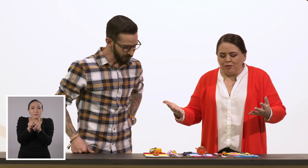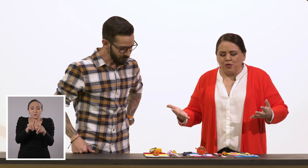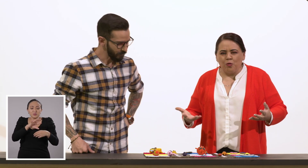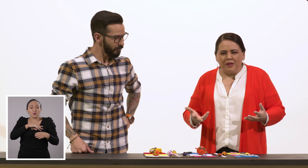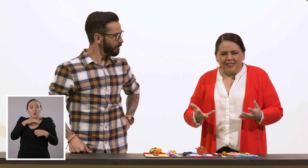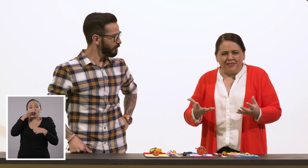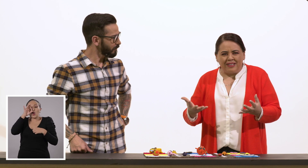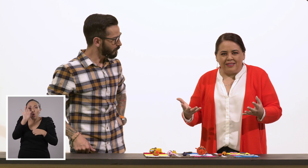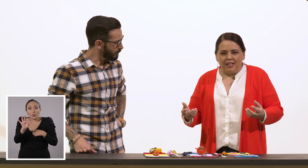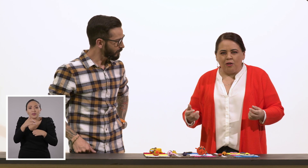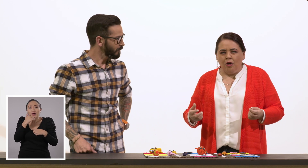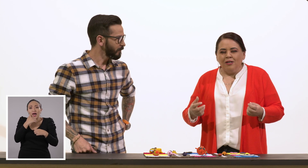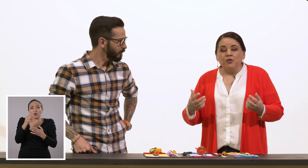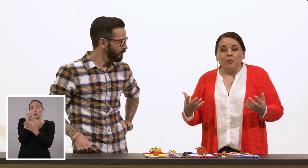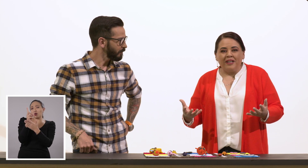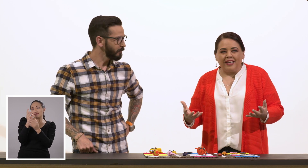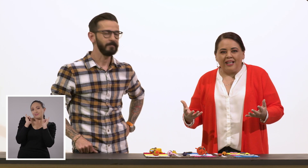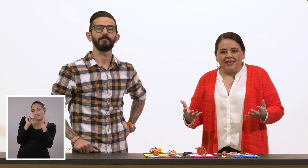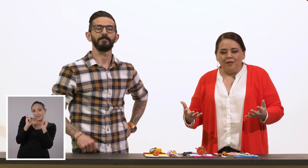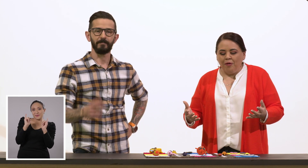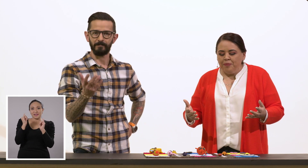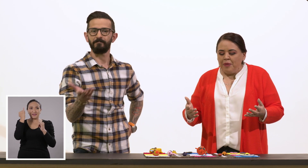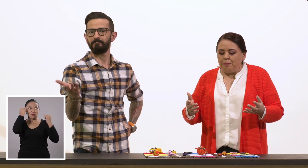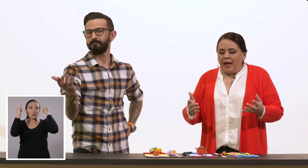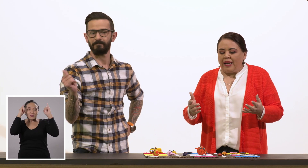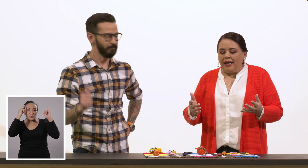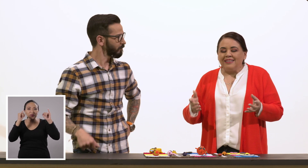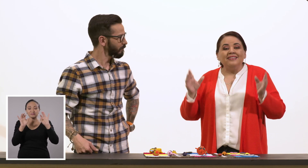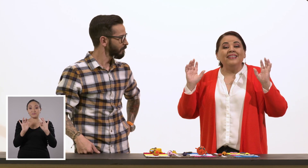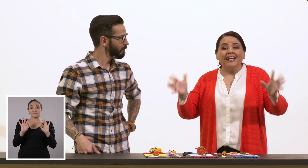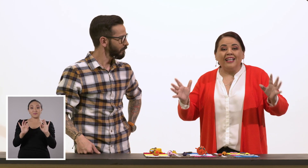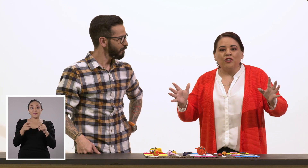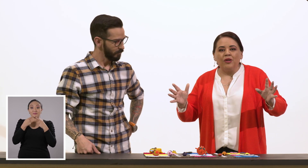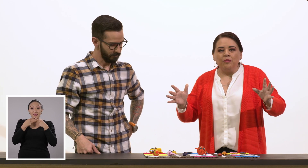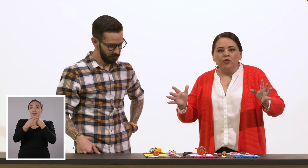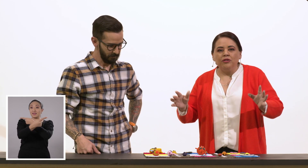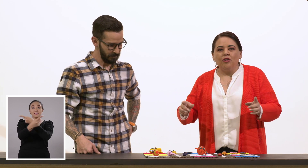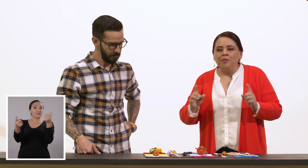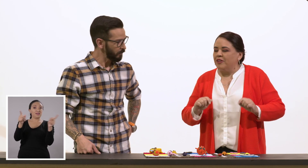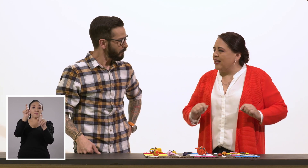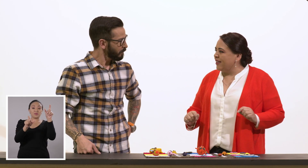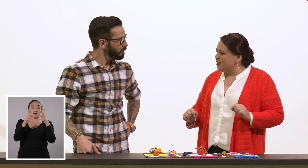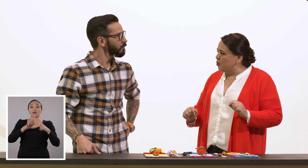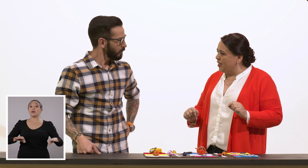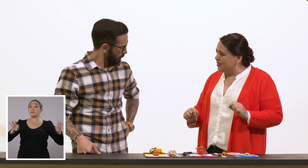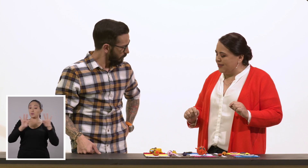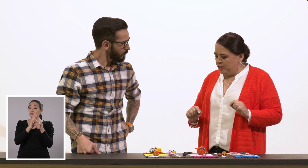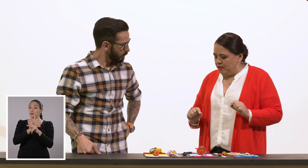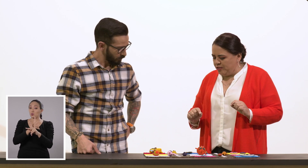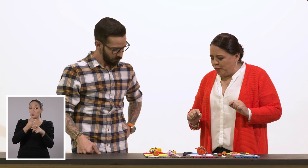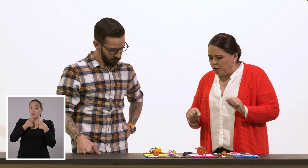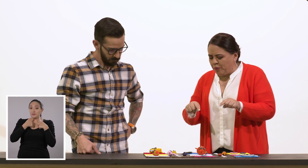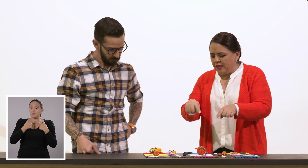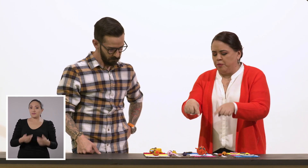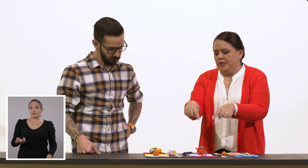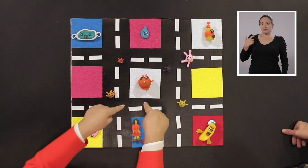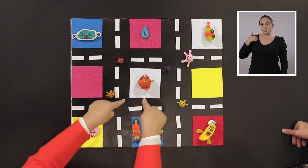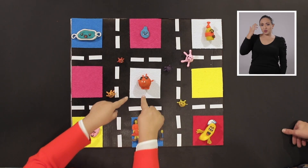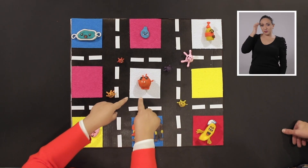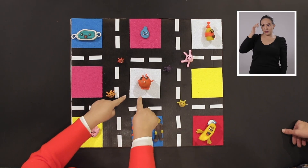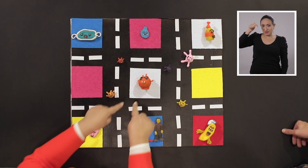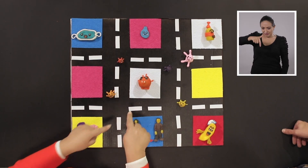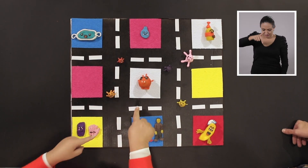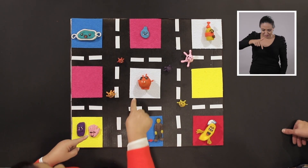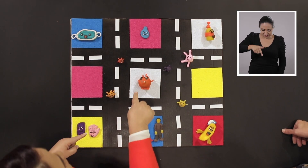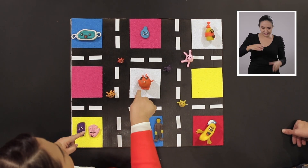también algo súper divertido, súper creativo? Para decirle a todo el mundo lo importante que es cuidarse. Yo estoy preocupada por